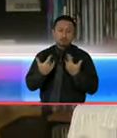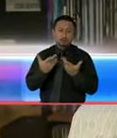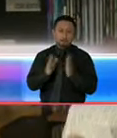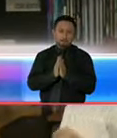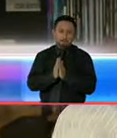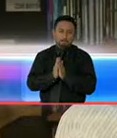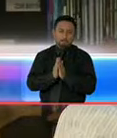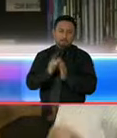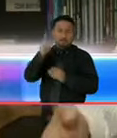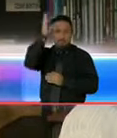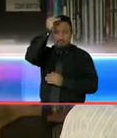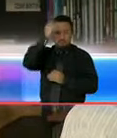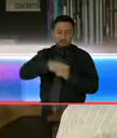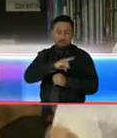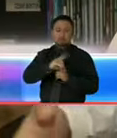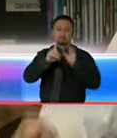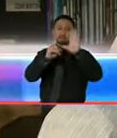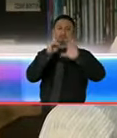defensa de Jorge Glass,